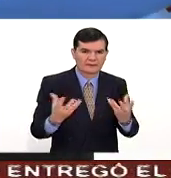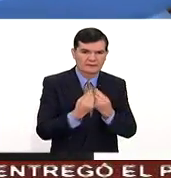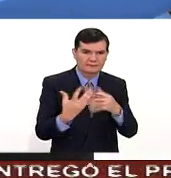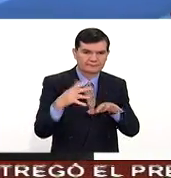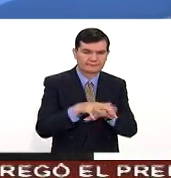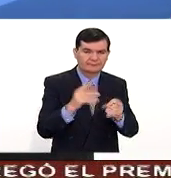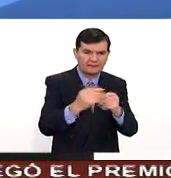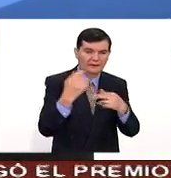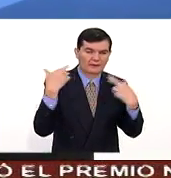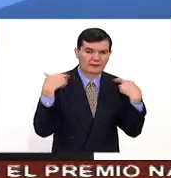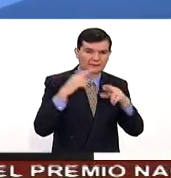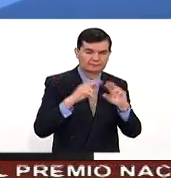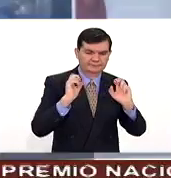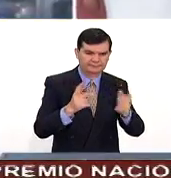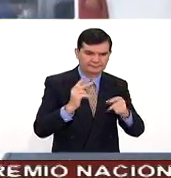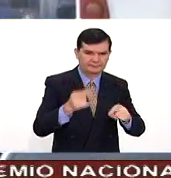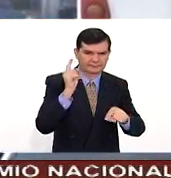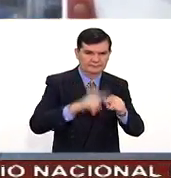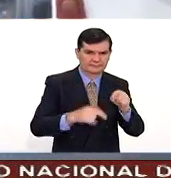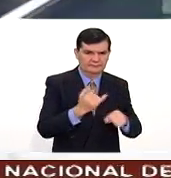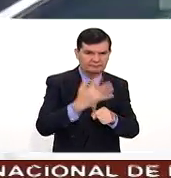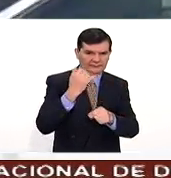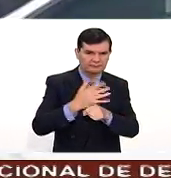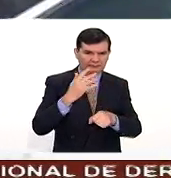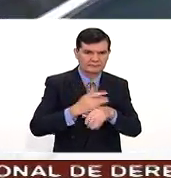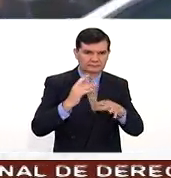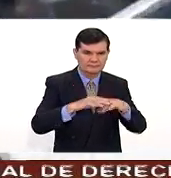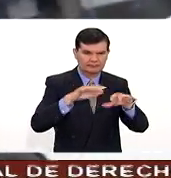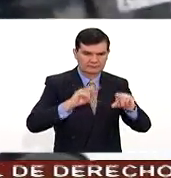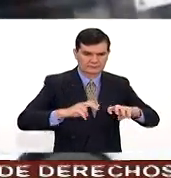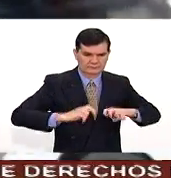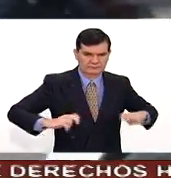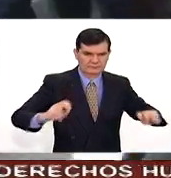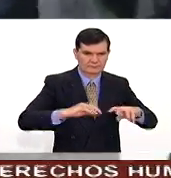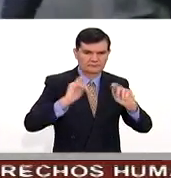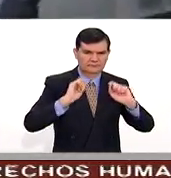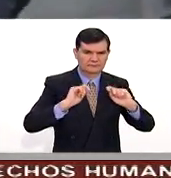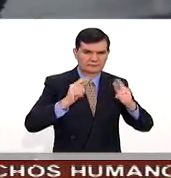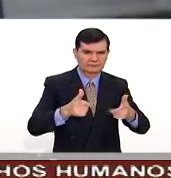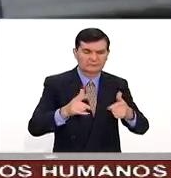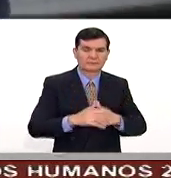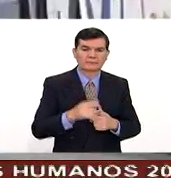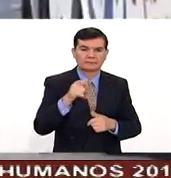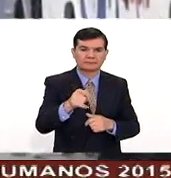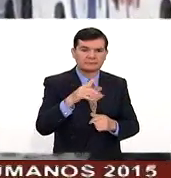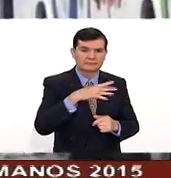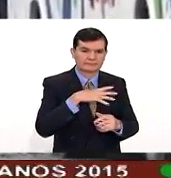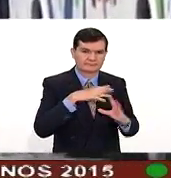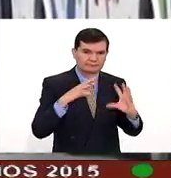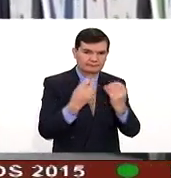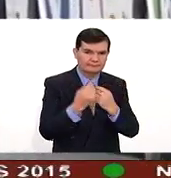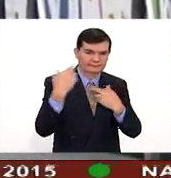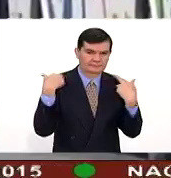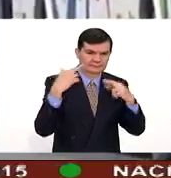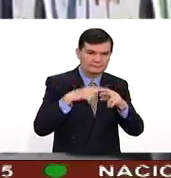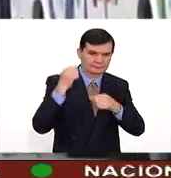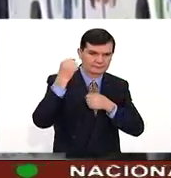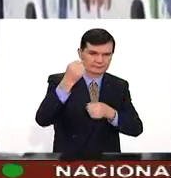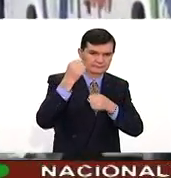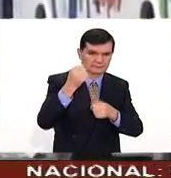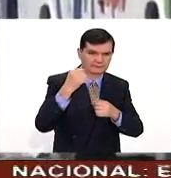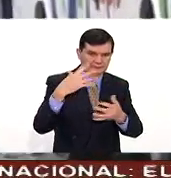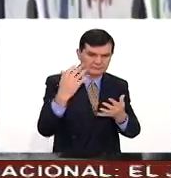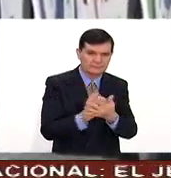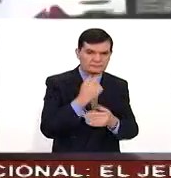Integrantes del magisterio en Chiapas levantaron el plantón que tenía en la plaza principal de Tuxtla Gutiérrez. Los integrantes del magisterio afirmaron que